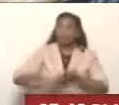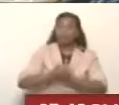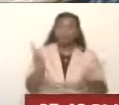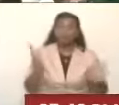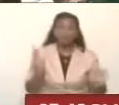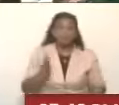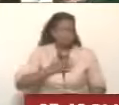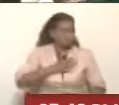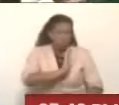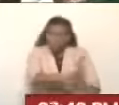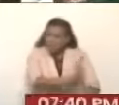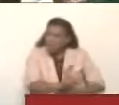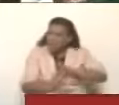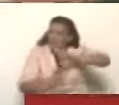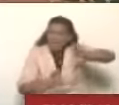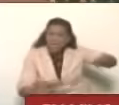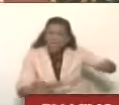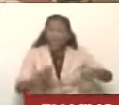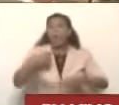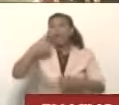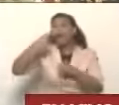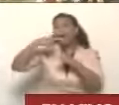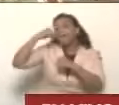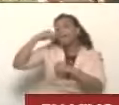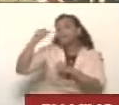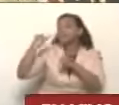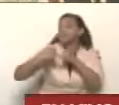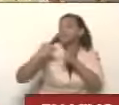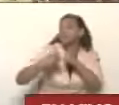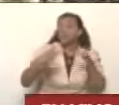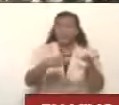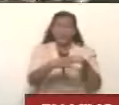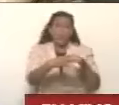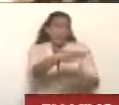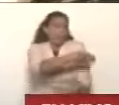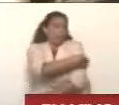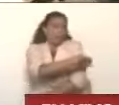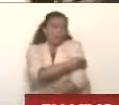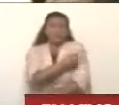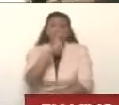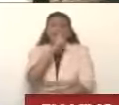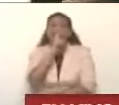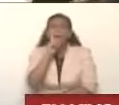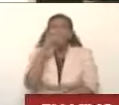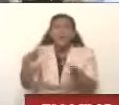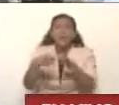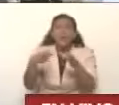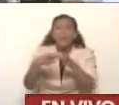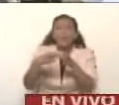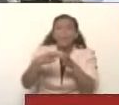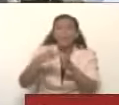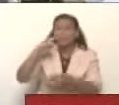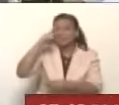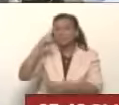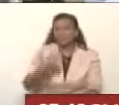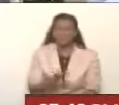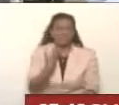tranquila, los apellidos, eso que yo llamo los apellidos, la oligarquía